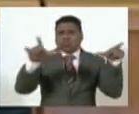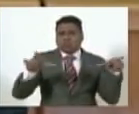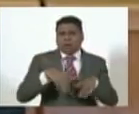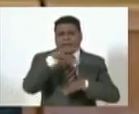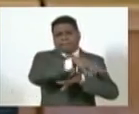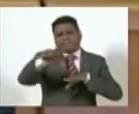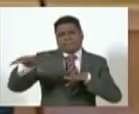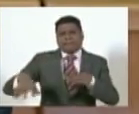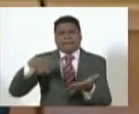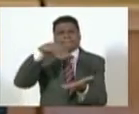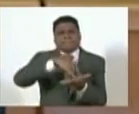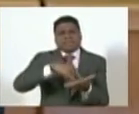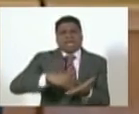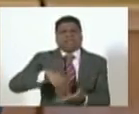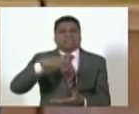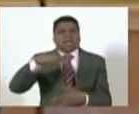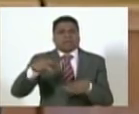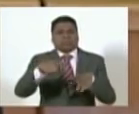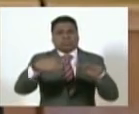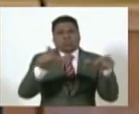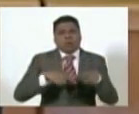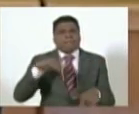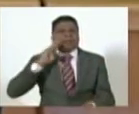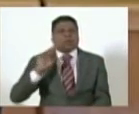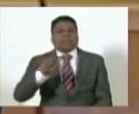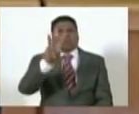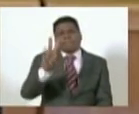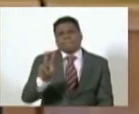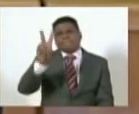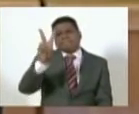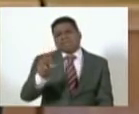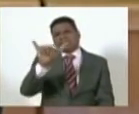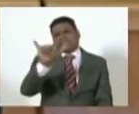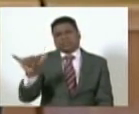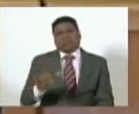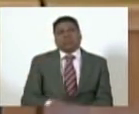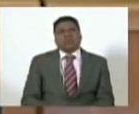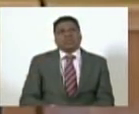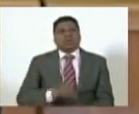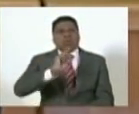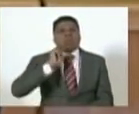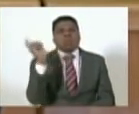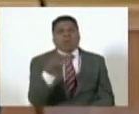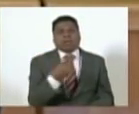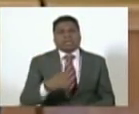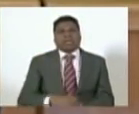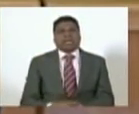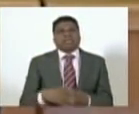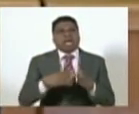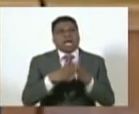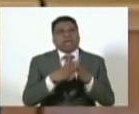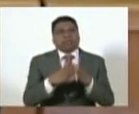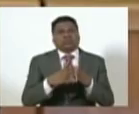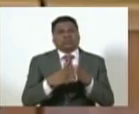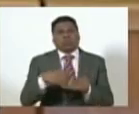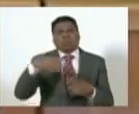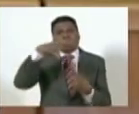estado Miranda: el eje Barlovento, Valles del Tuy, Altos Mirandinos, Guarenas Guatire, y al eje metropolitano